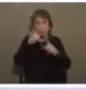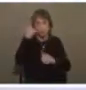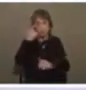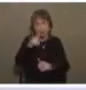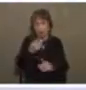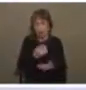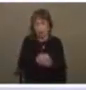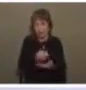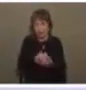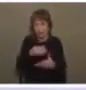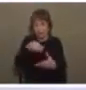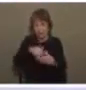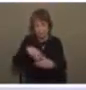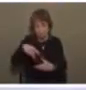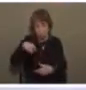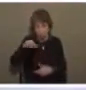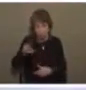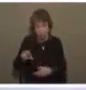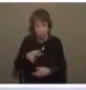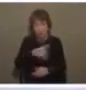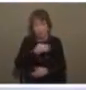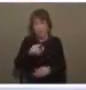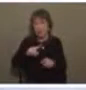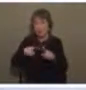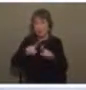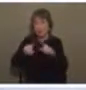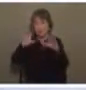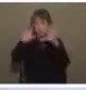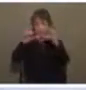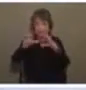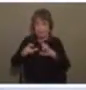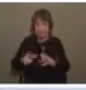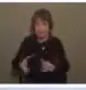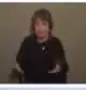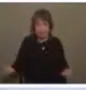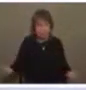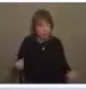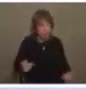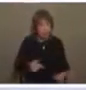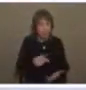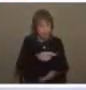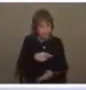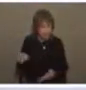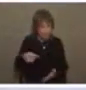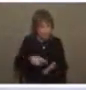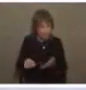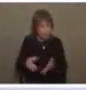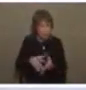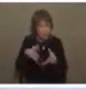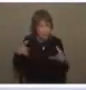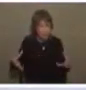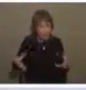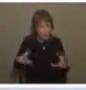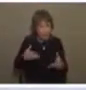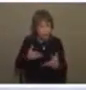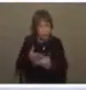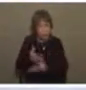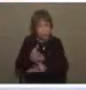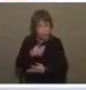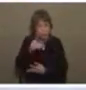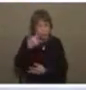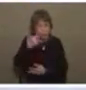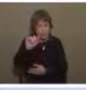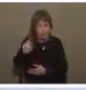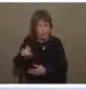clases populares en Puerto Rico pagan una porción bien alta de su ingreso en impuestos. O sea que yo creo que es por los impuestos de consumo y todo eso. Entonces yo creo que